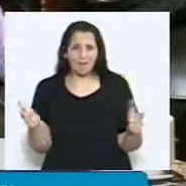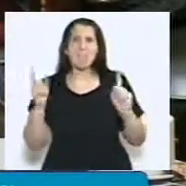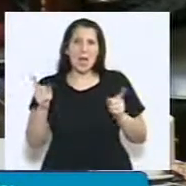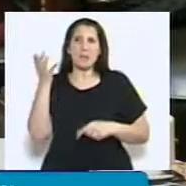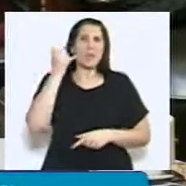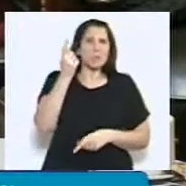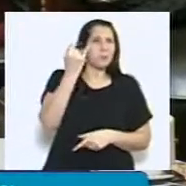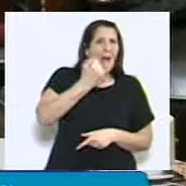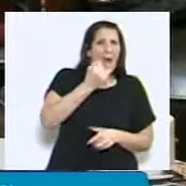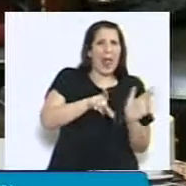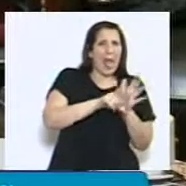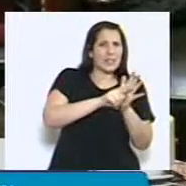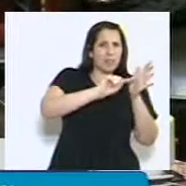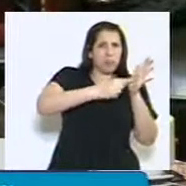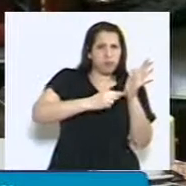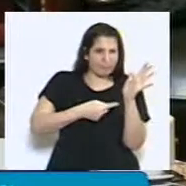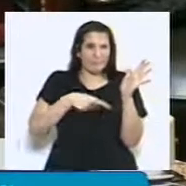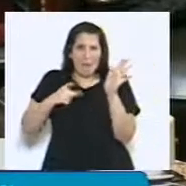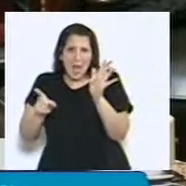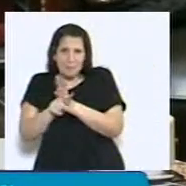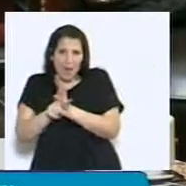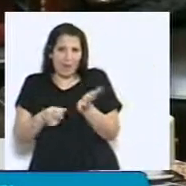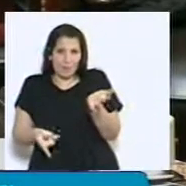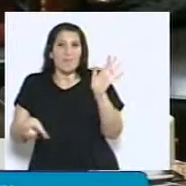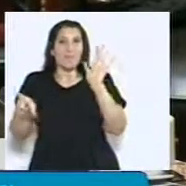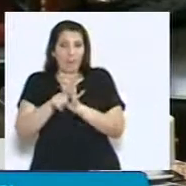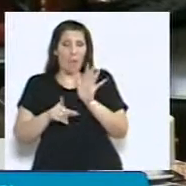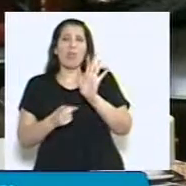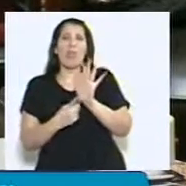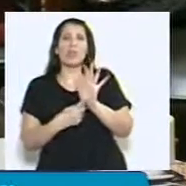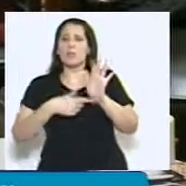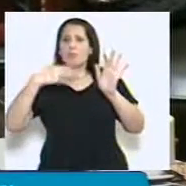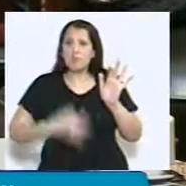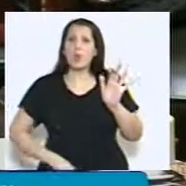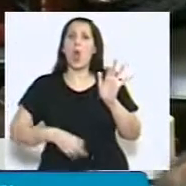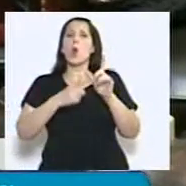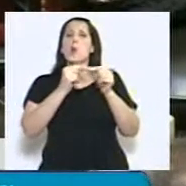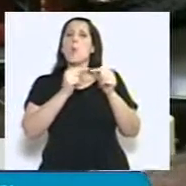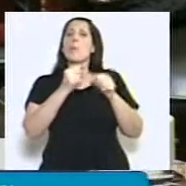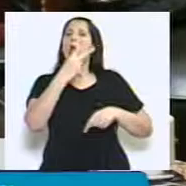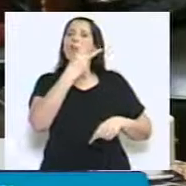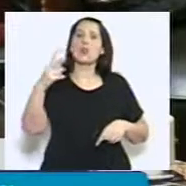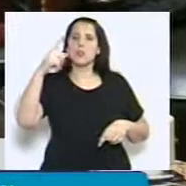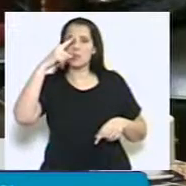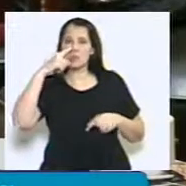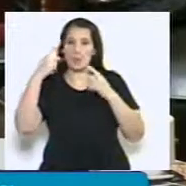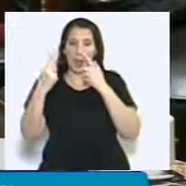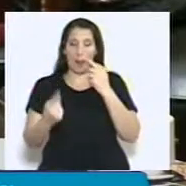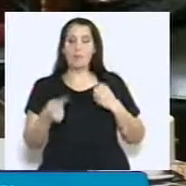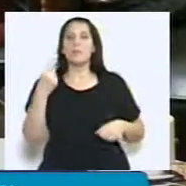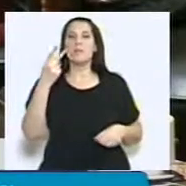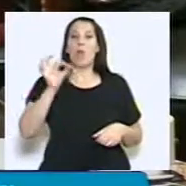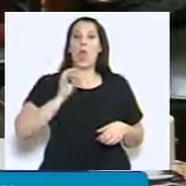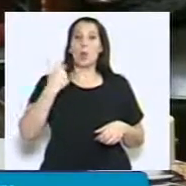legislación ya vigente. Por este decreto, por esta ley, por el decreto reglamentario, que es el número 272 del año